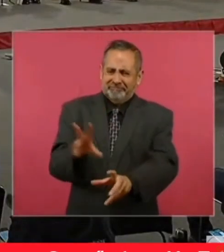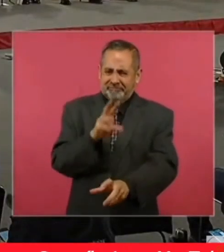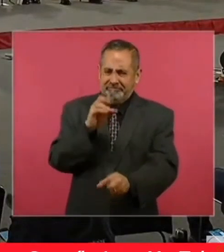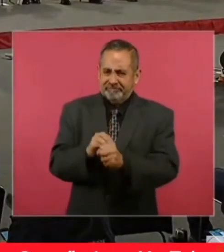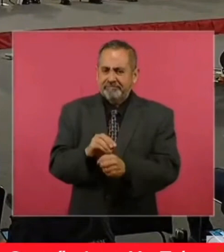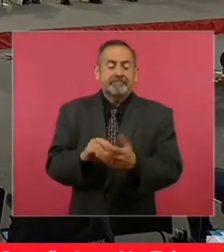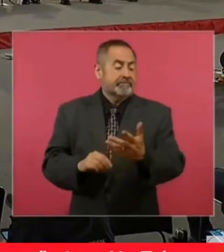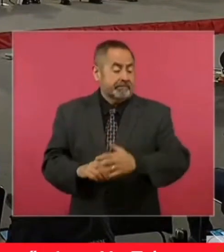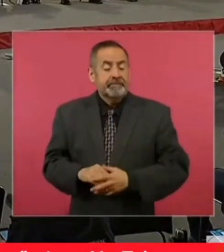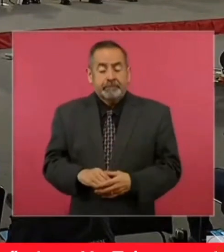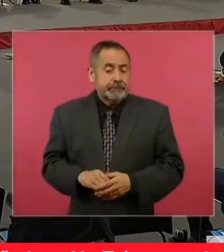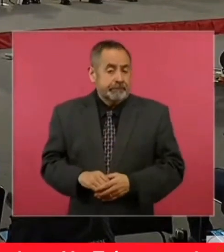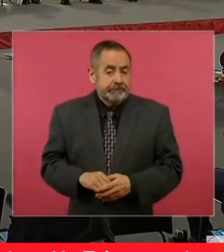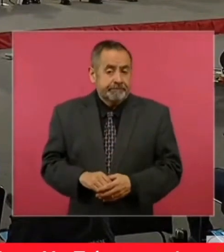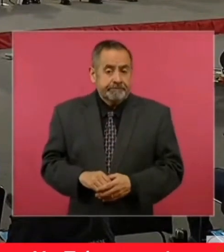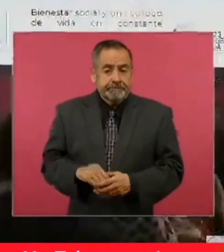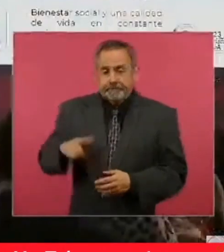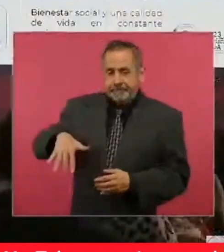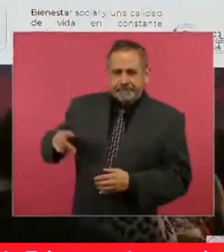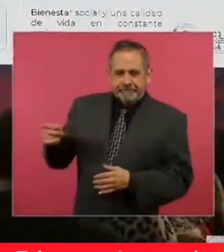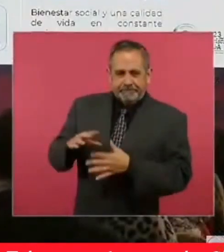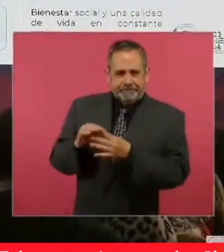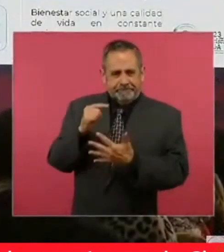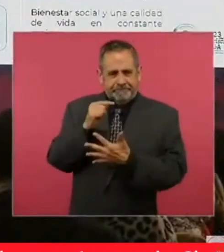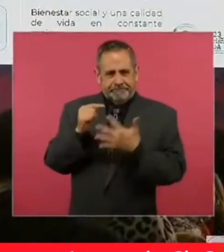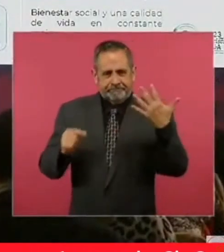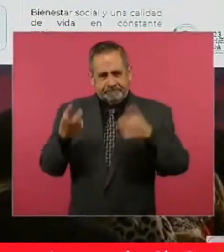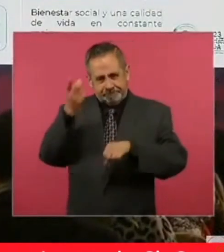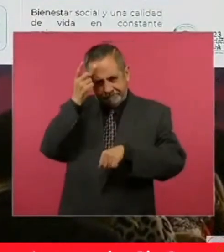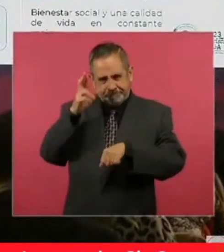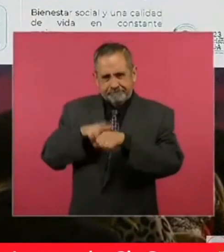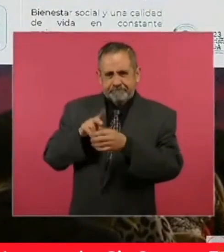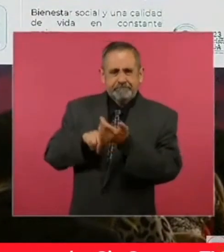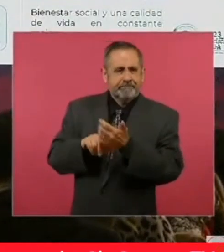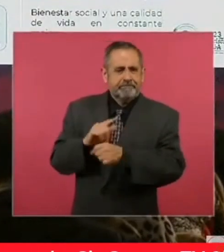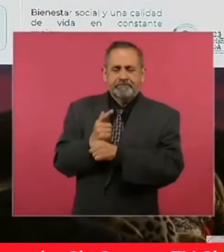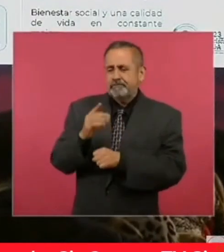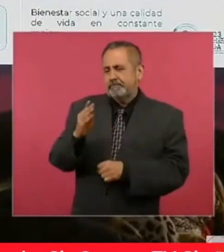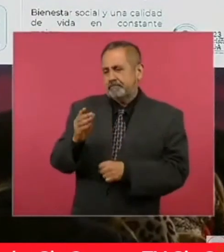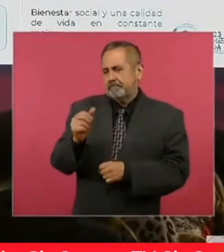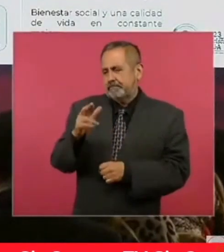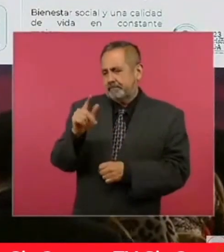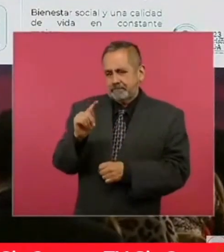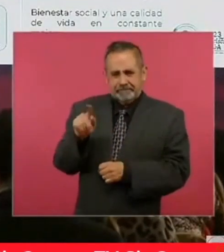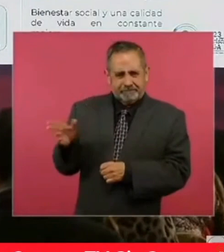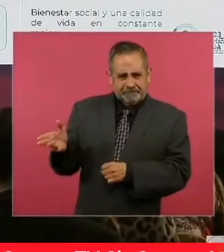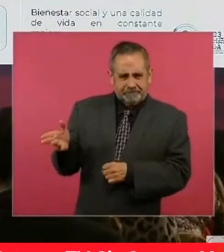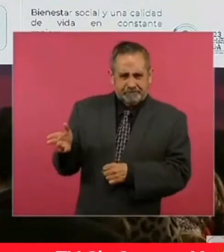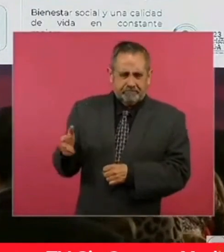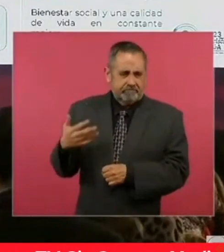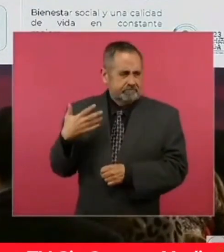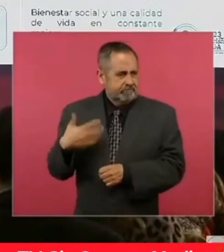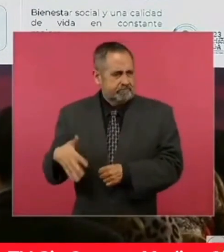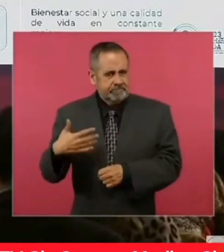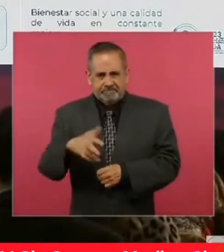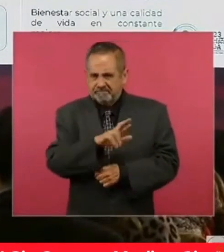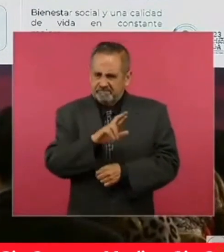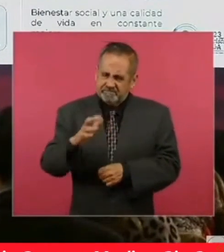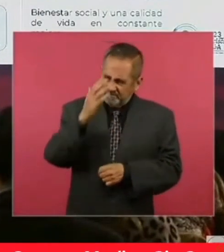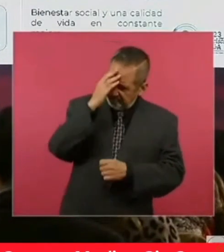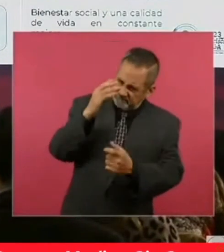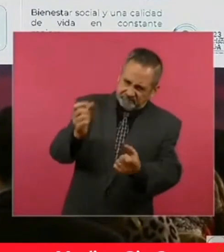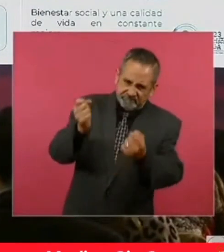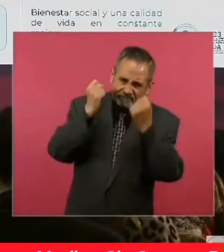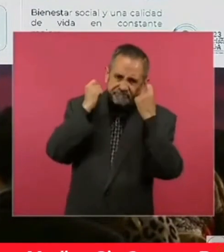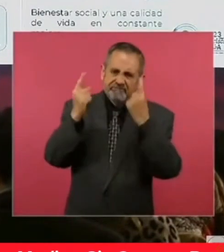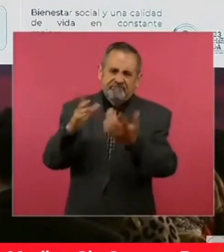Todo este trabajo que ya fue explicado por el licenciado Bartlett, la verdad es que merece un reconocimiento la